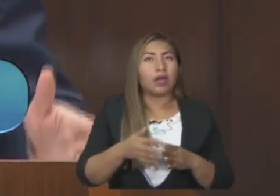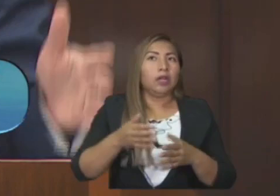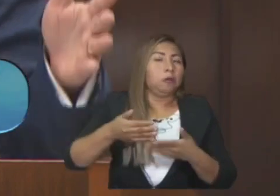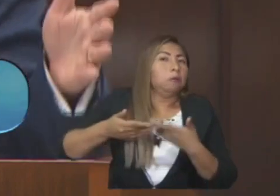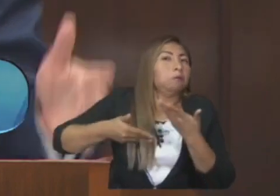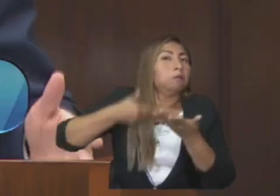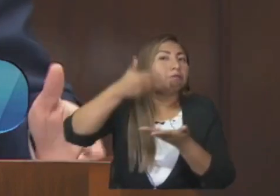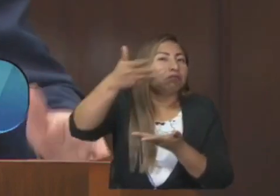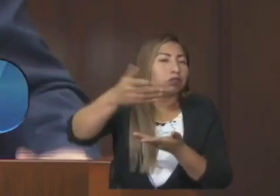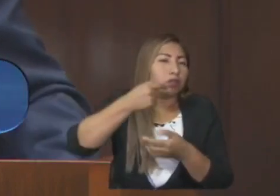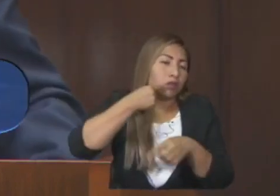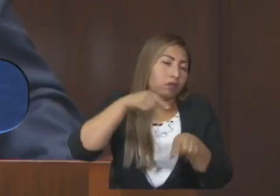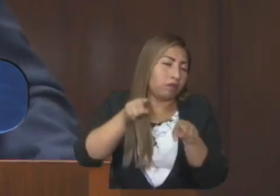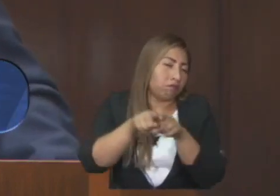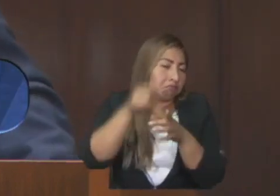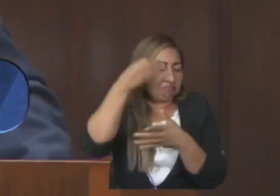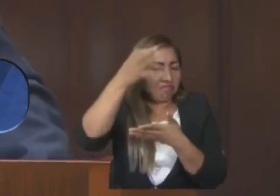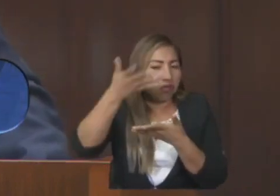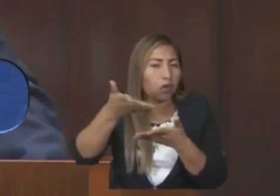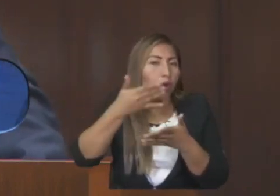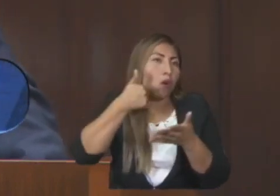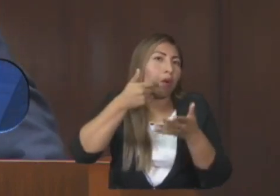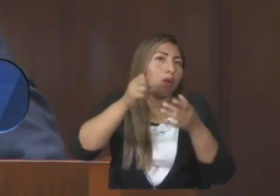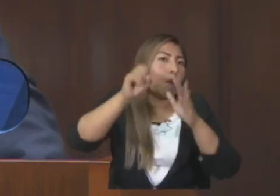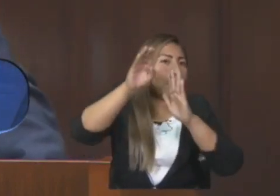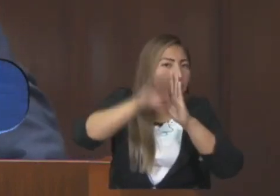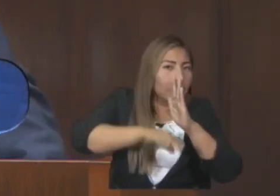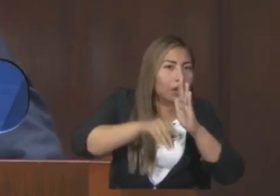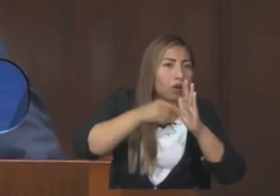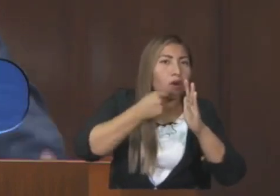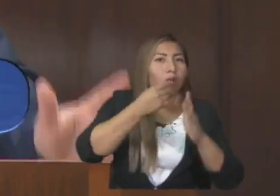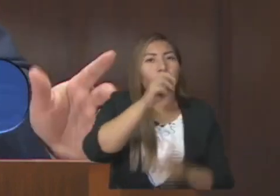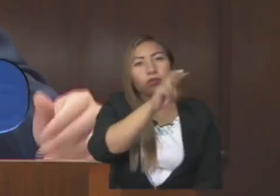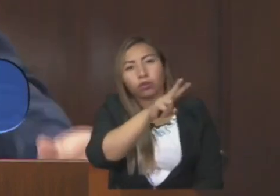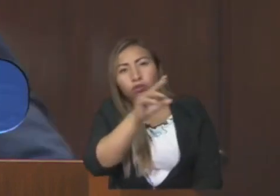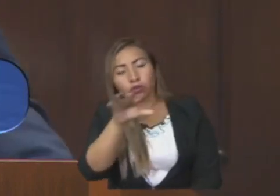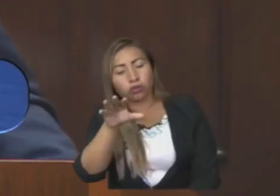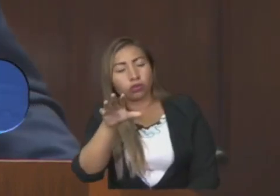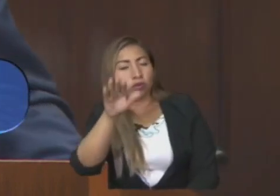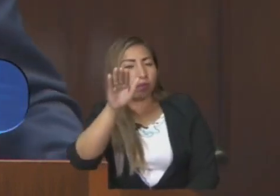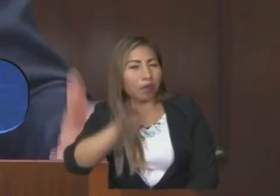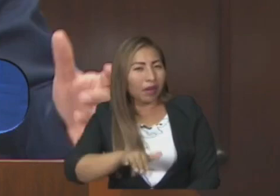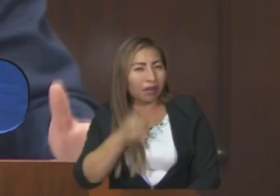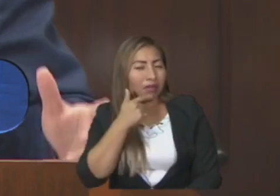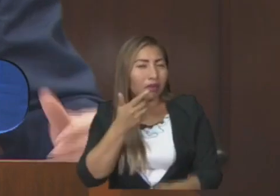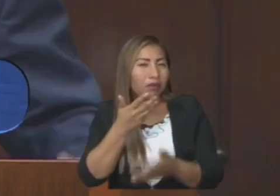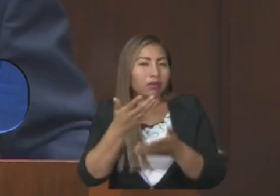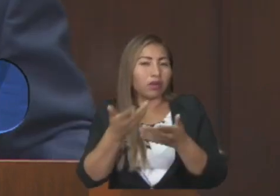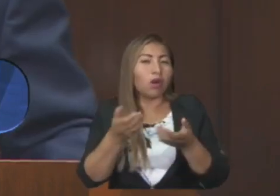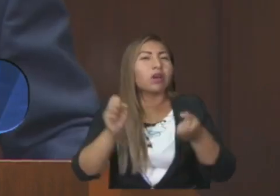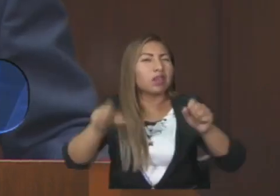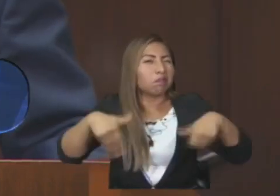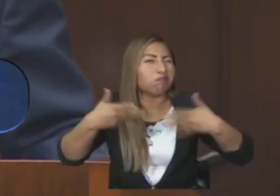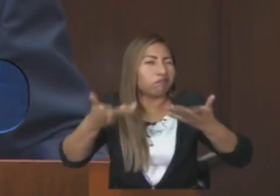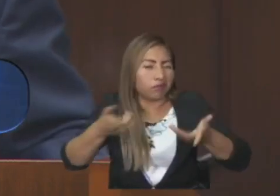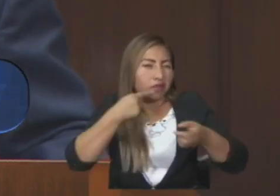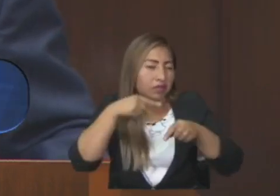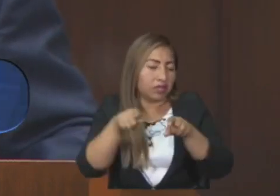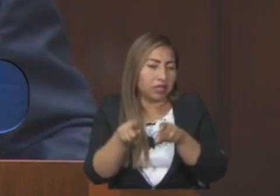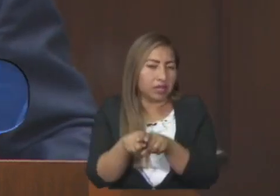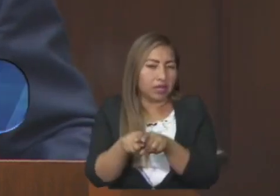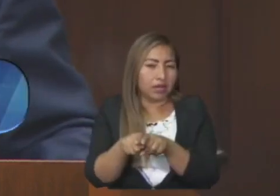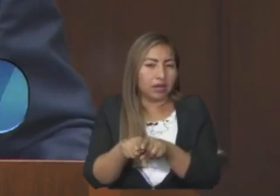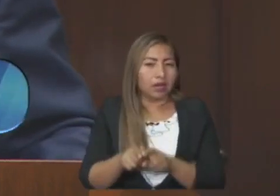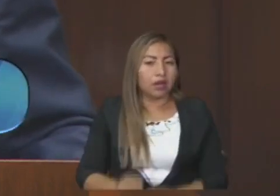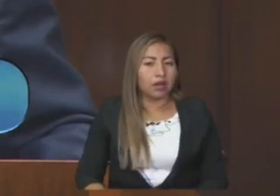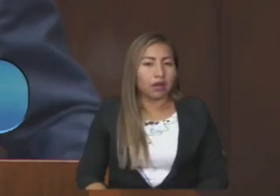del cobre disminuyera por debajo de $2.75, por ejemplo? ¿Qué pasaba si en un